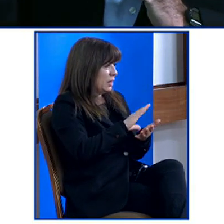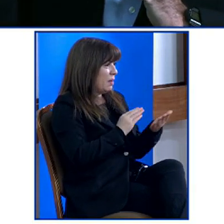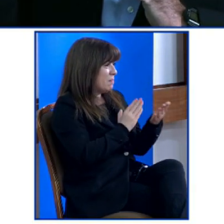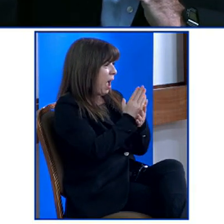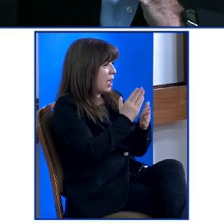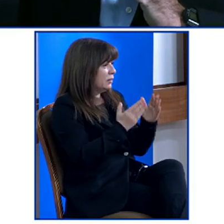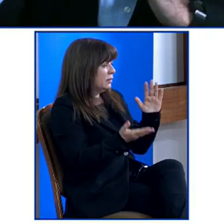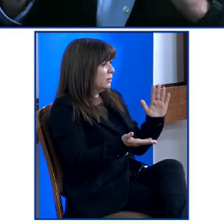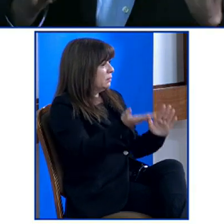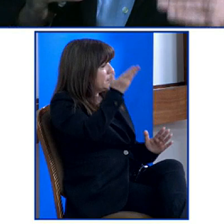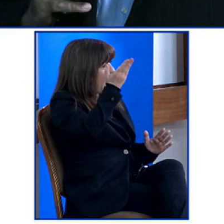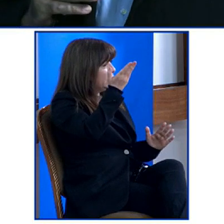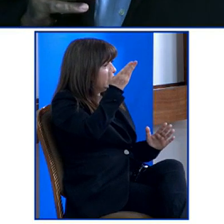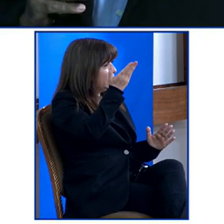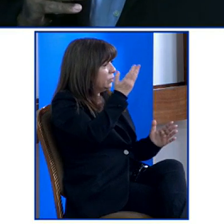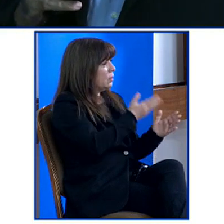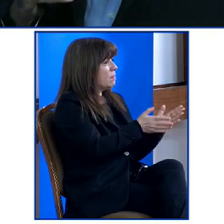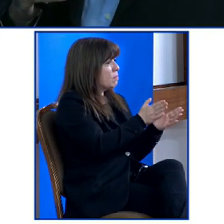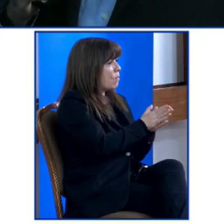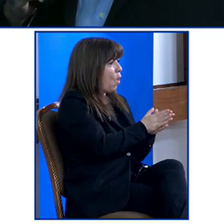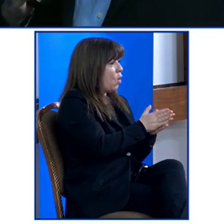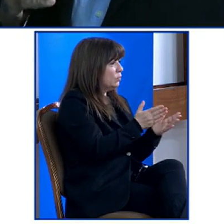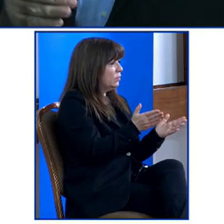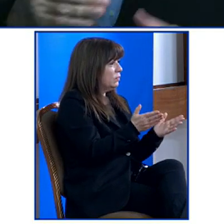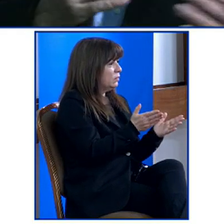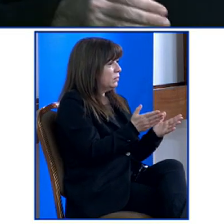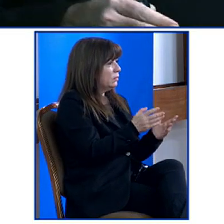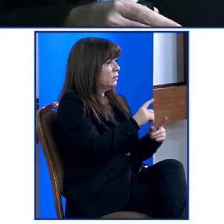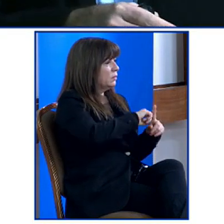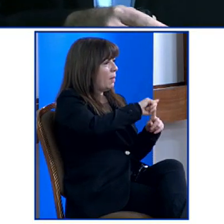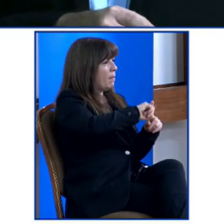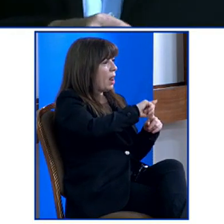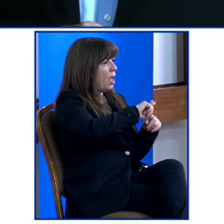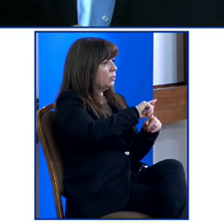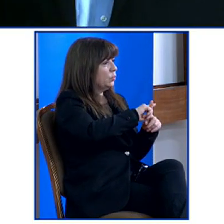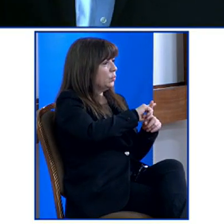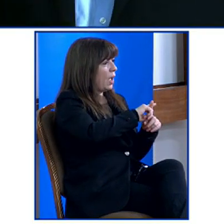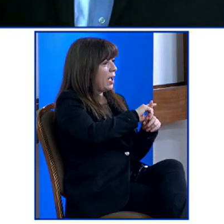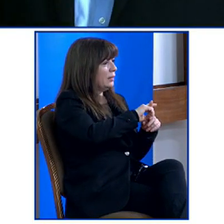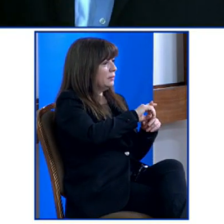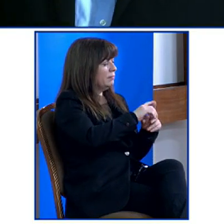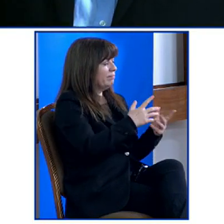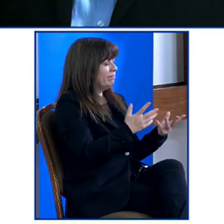mayor que la mortalidad atribuible a temperaturas extremas por frío.